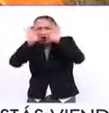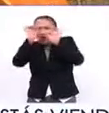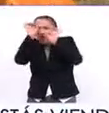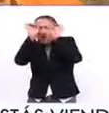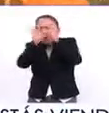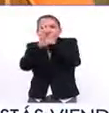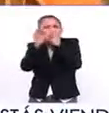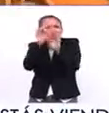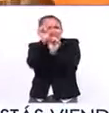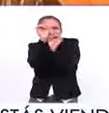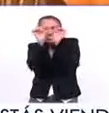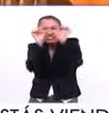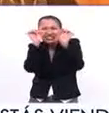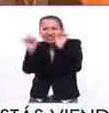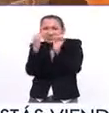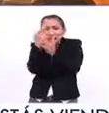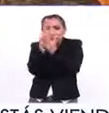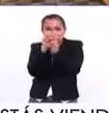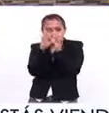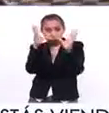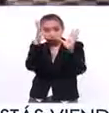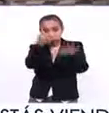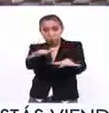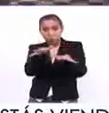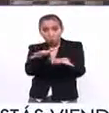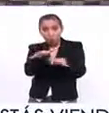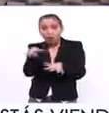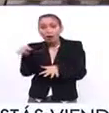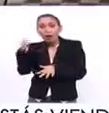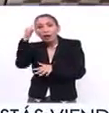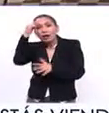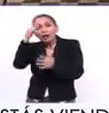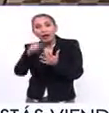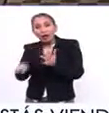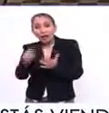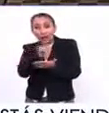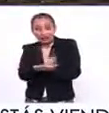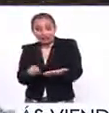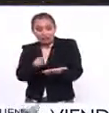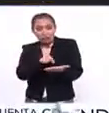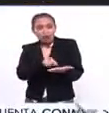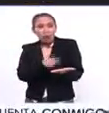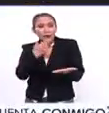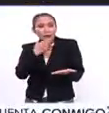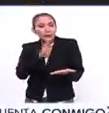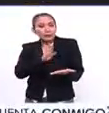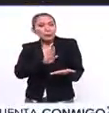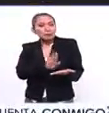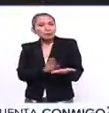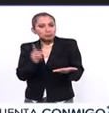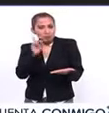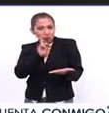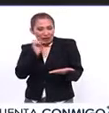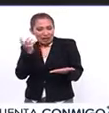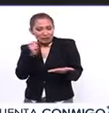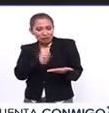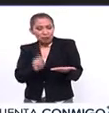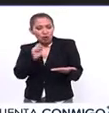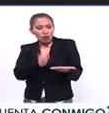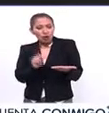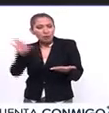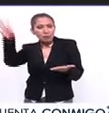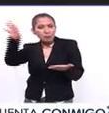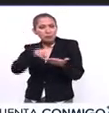estas grandes ilustraciones que hizo, creo que en la escritura conservó como los procesos